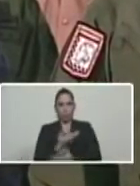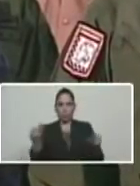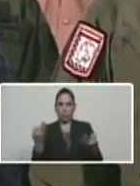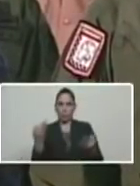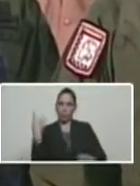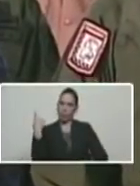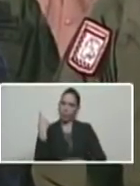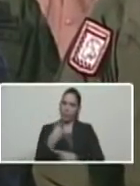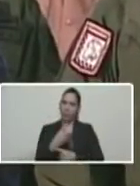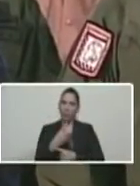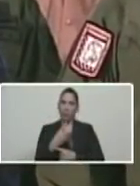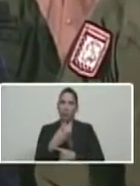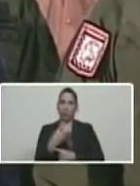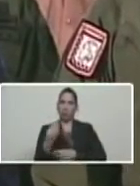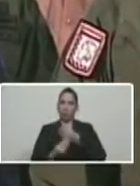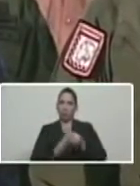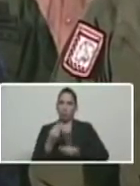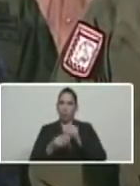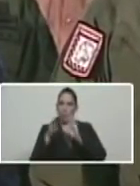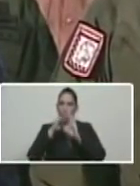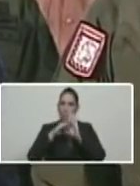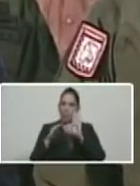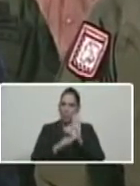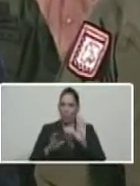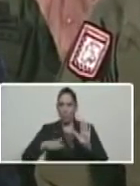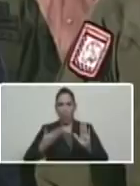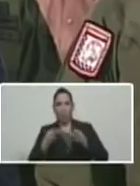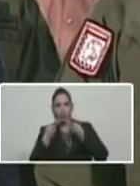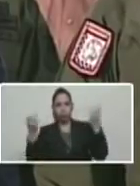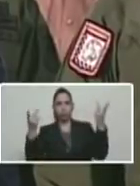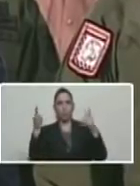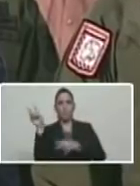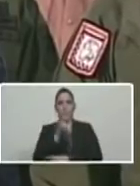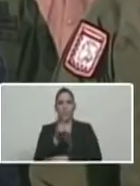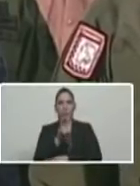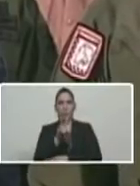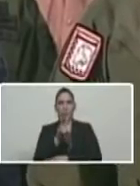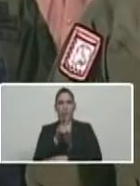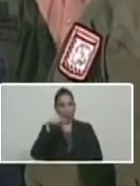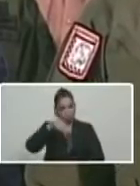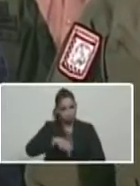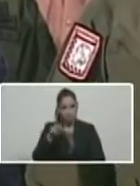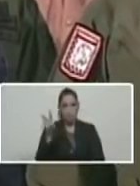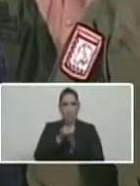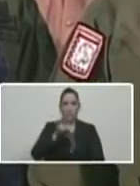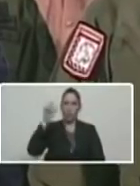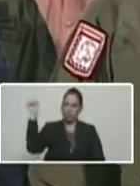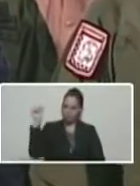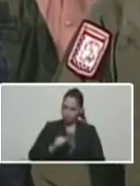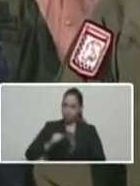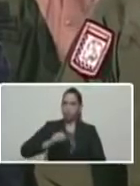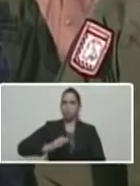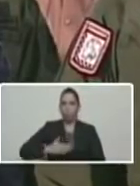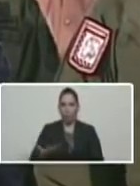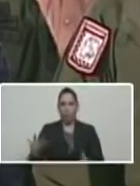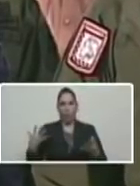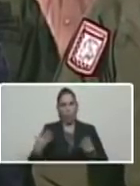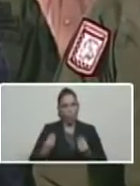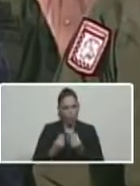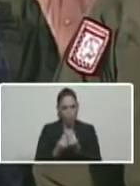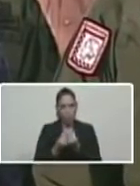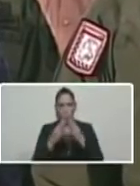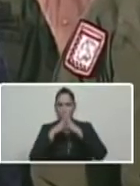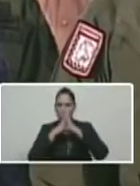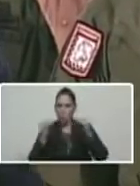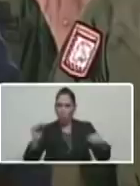deber cumplido y poder decirle a Venezuela, Venezuela sí se puede, juntos todo es